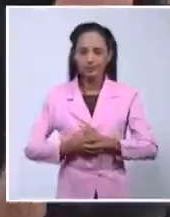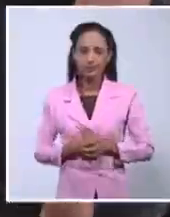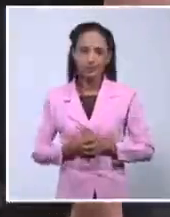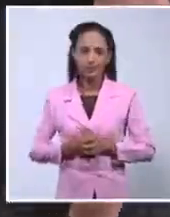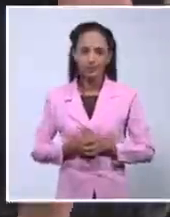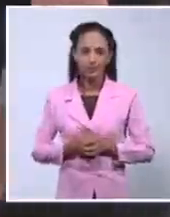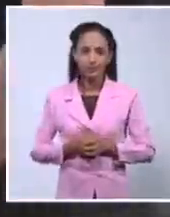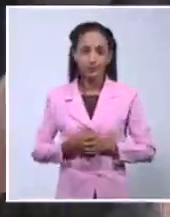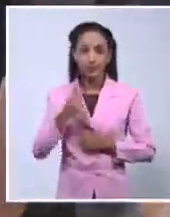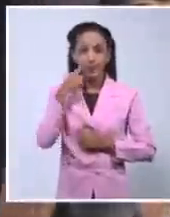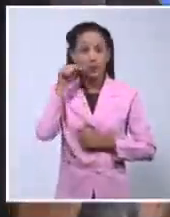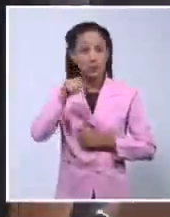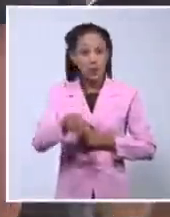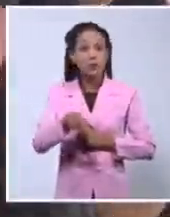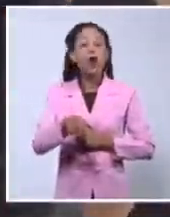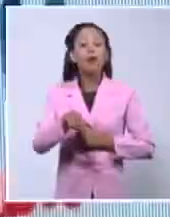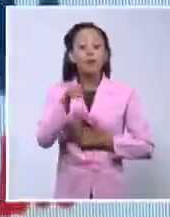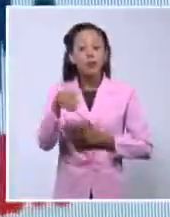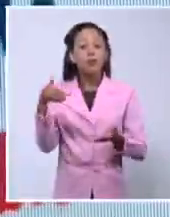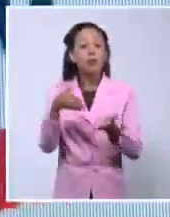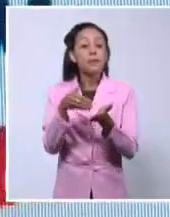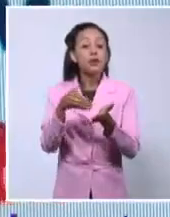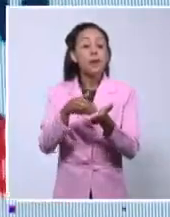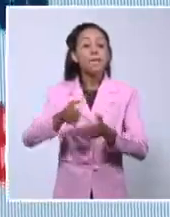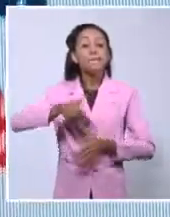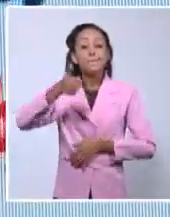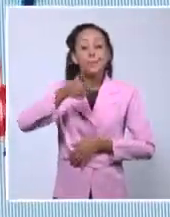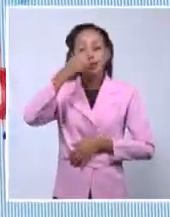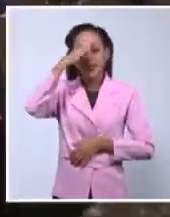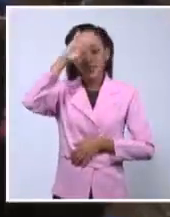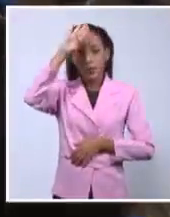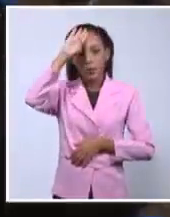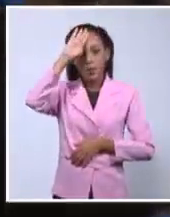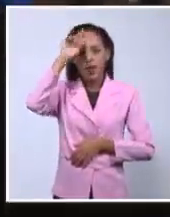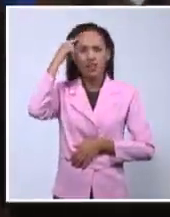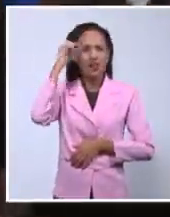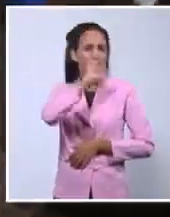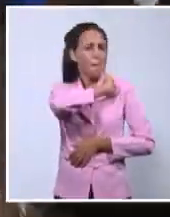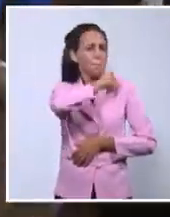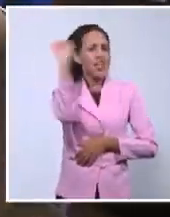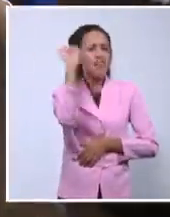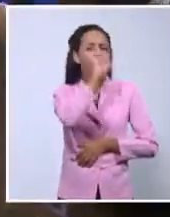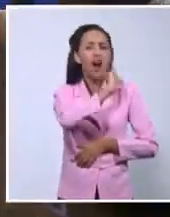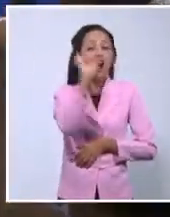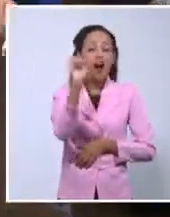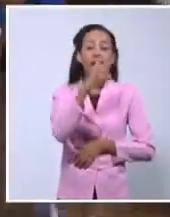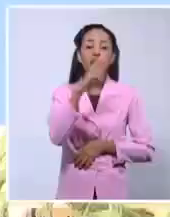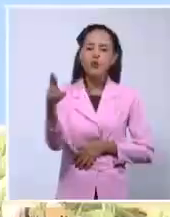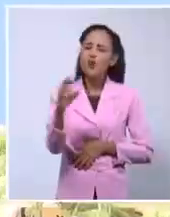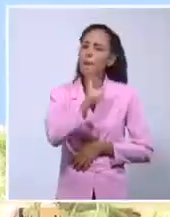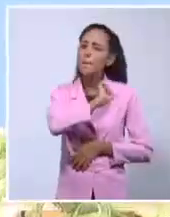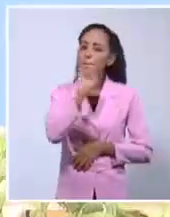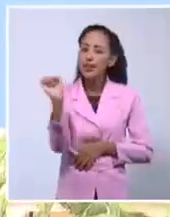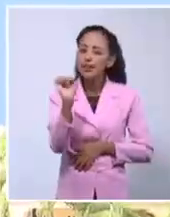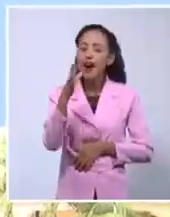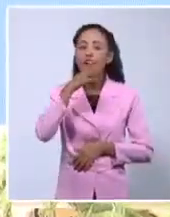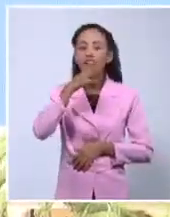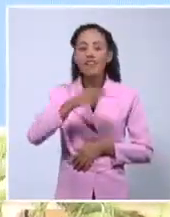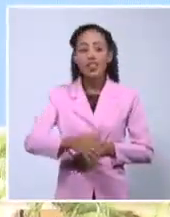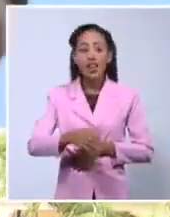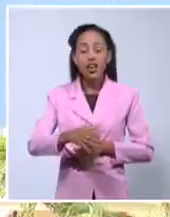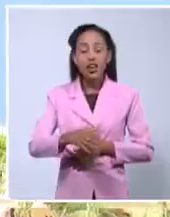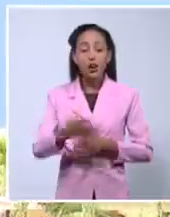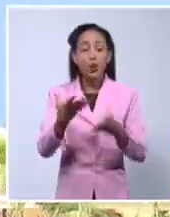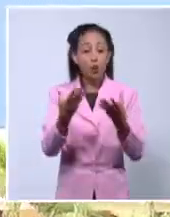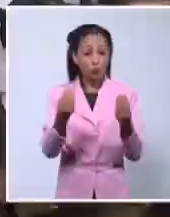La repentina presencia del mandatario cubano fue recibida con ovaciones y vivas a la revolución y a Fidel por una multitud que